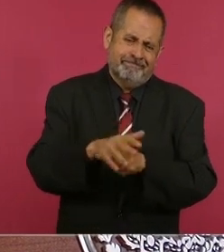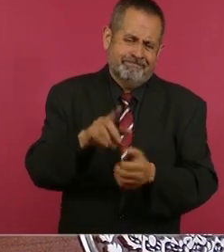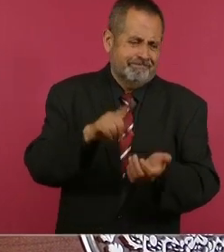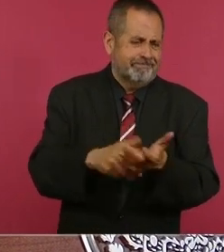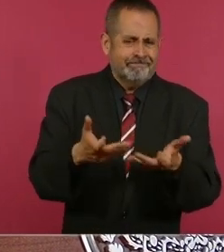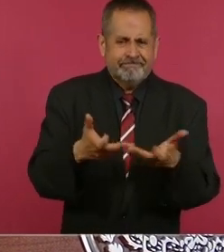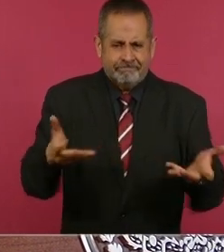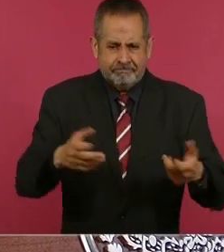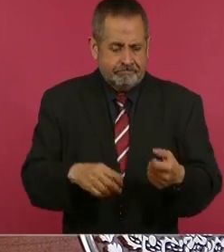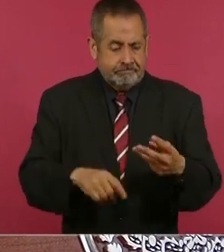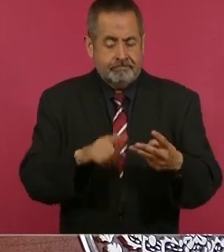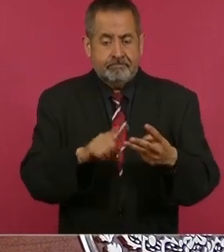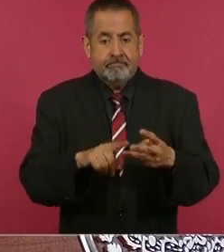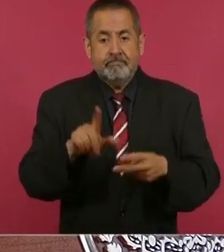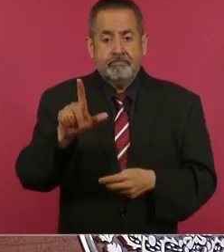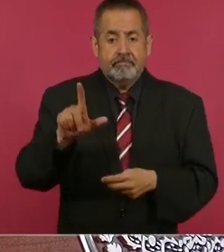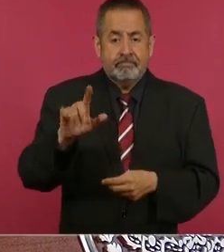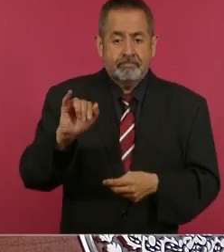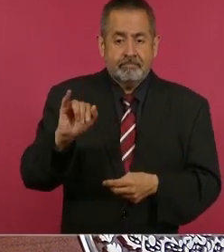Tiene litio,